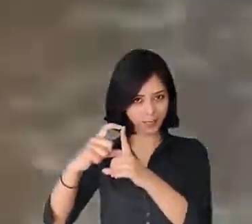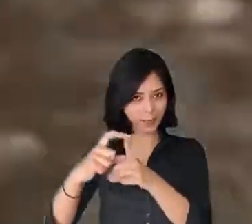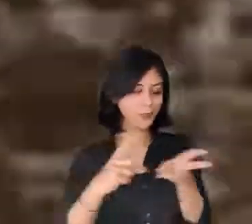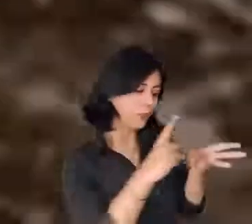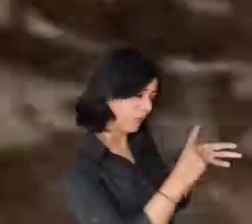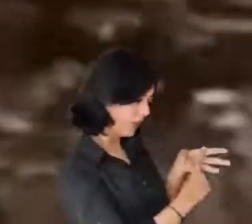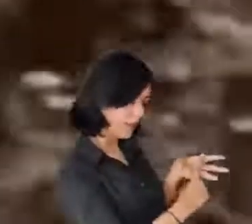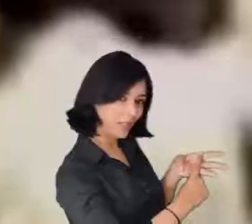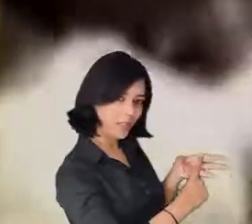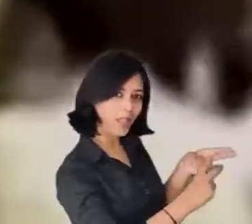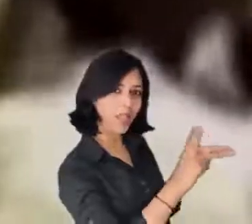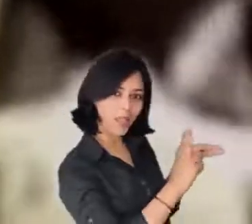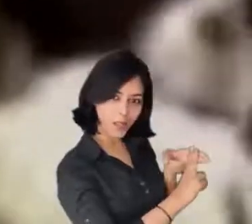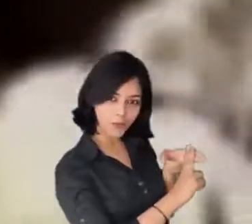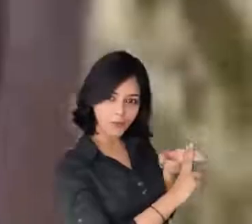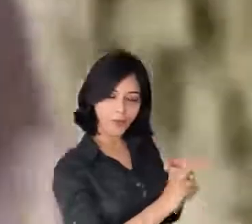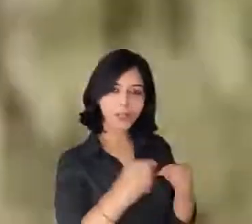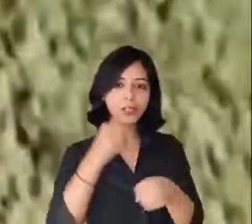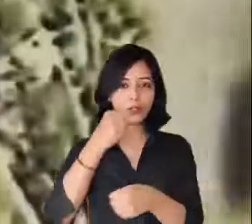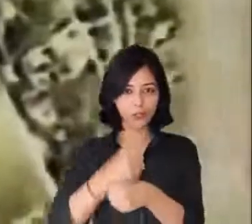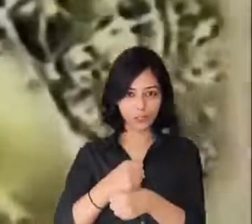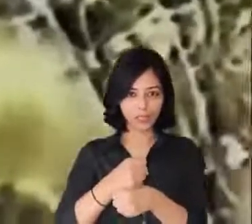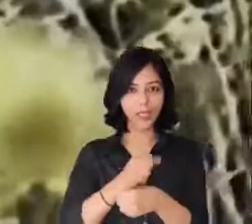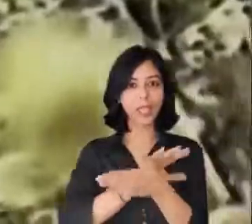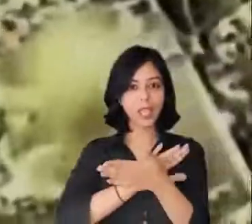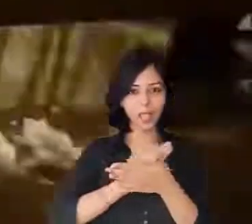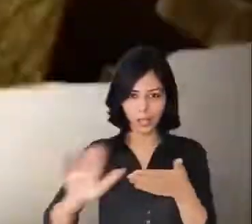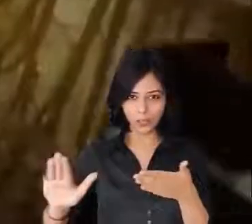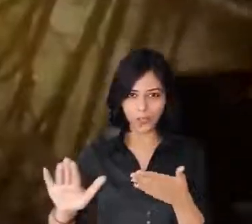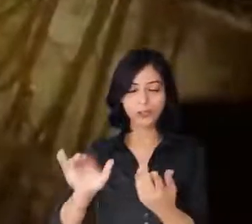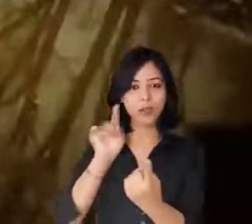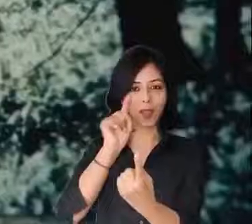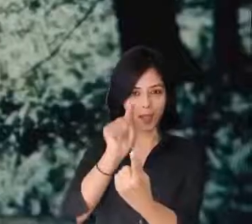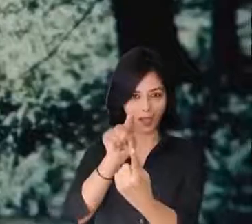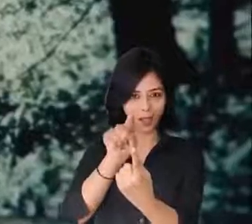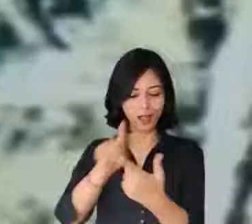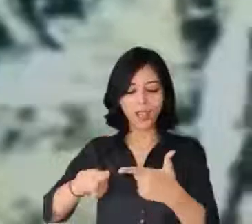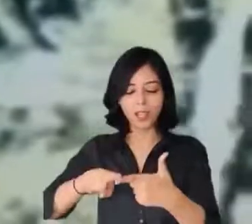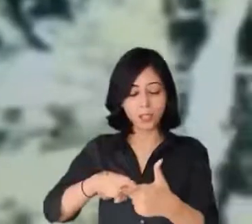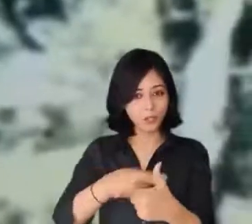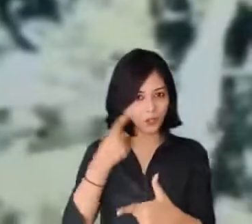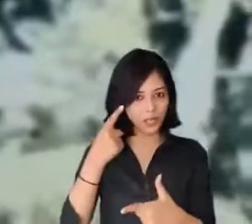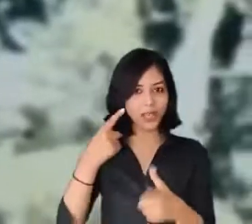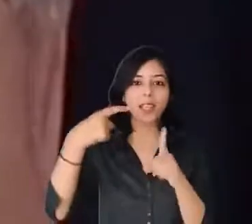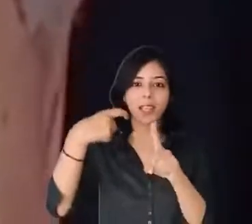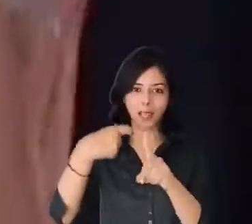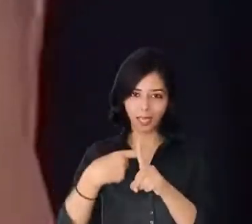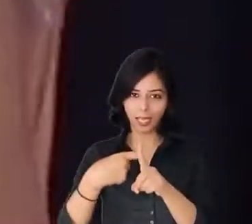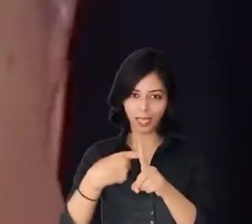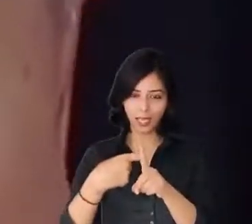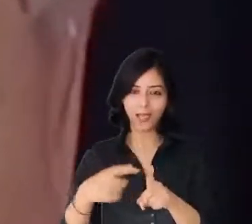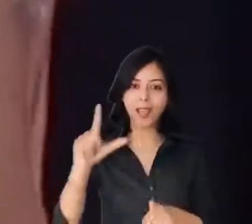Los investigadores recorrieron la zona en busca de pistas, pero no hallaron nada. No había ninguna